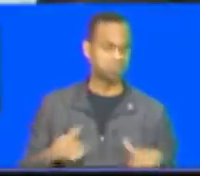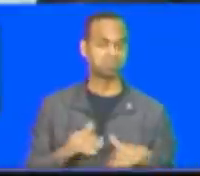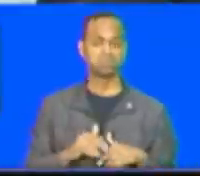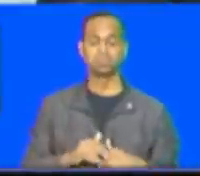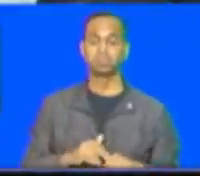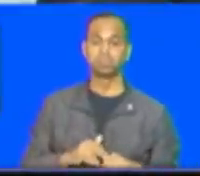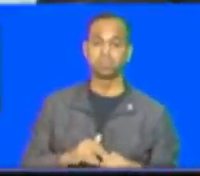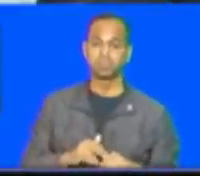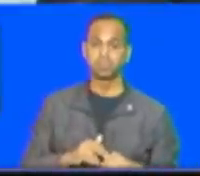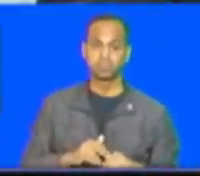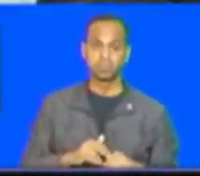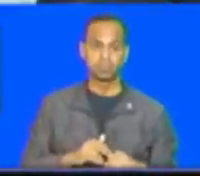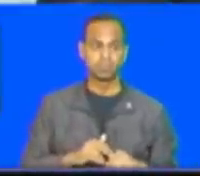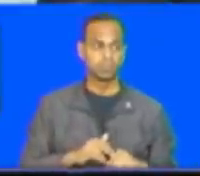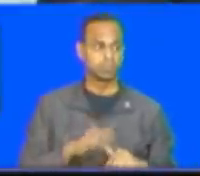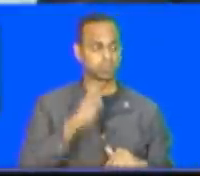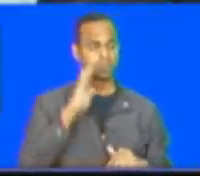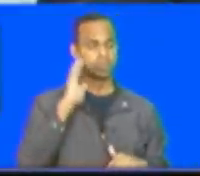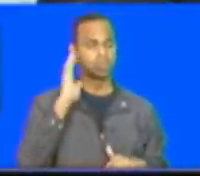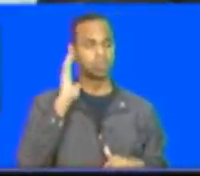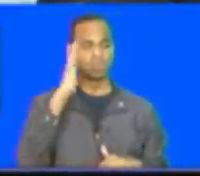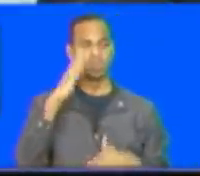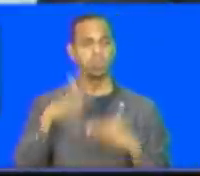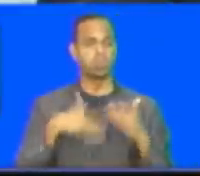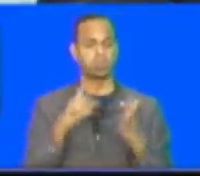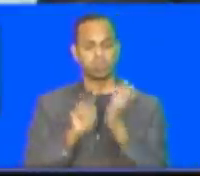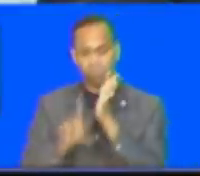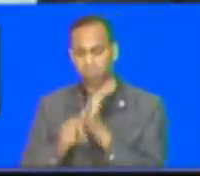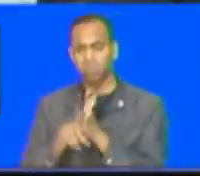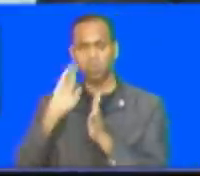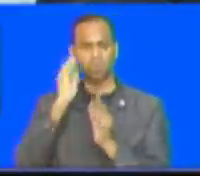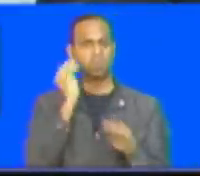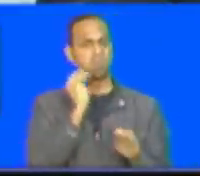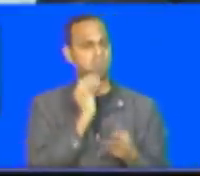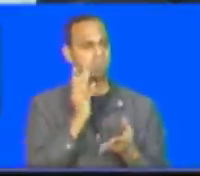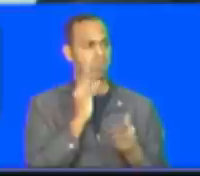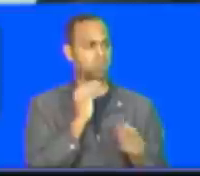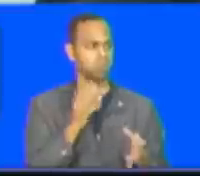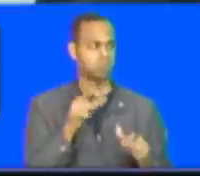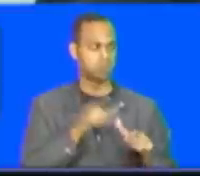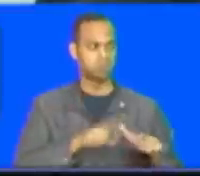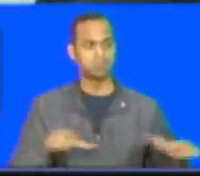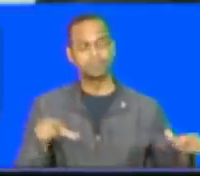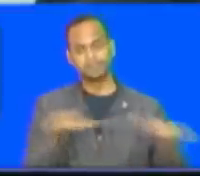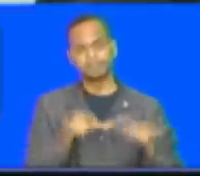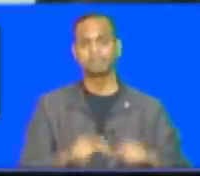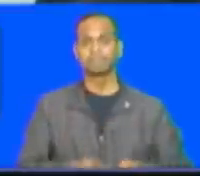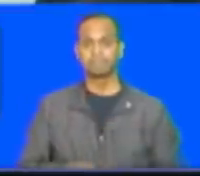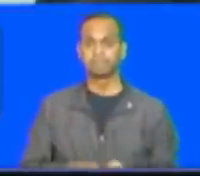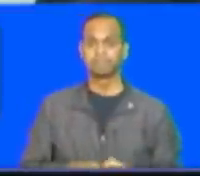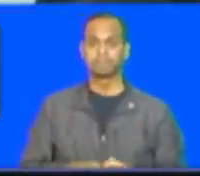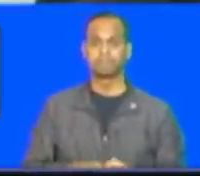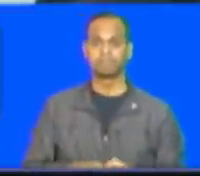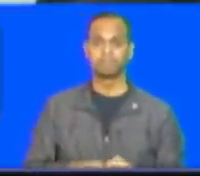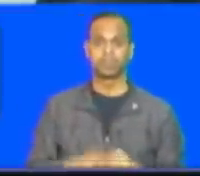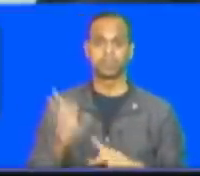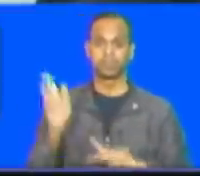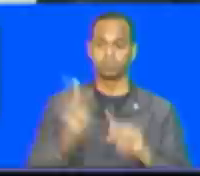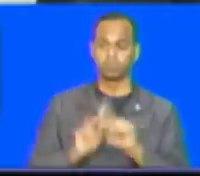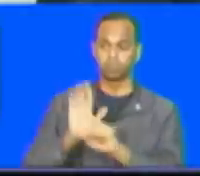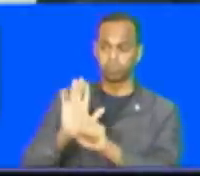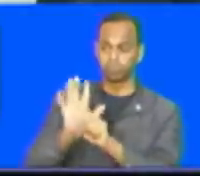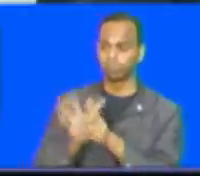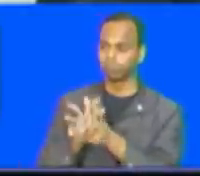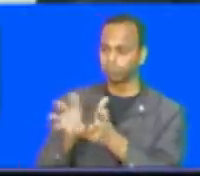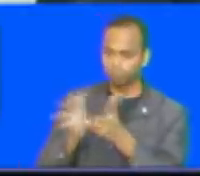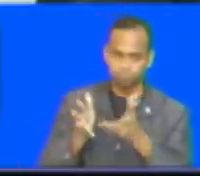Ellos estarán, ya ustedes están, ¿verdad?, en los lugares, están en los lugares hablando con los ciudadanos para que